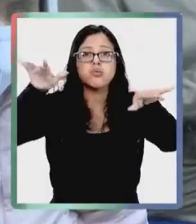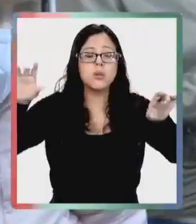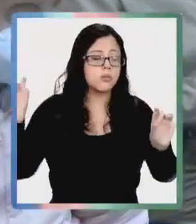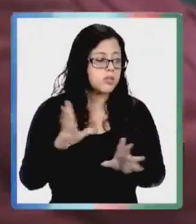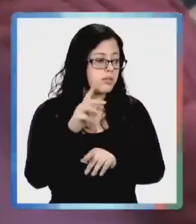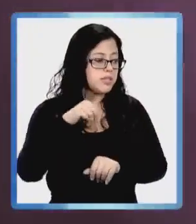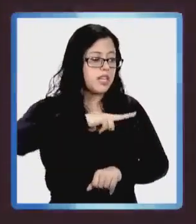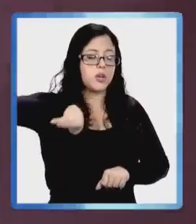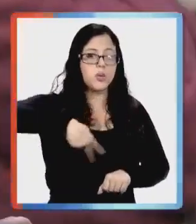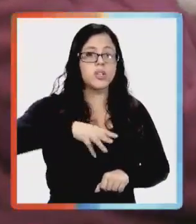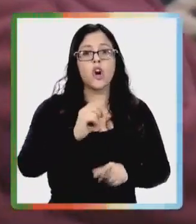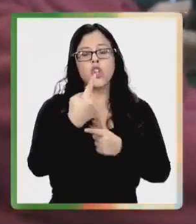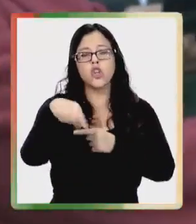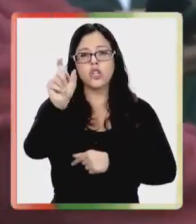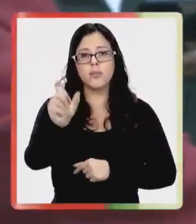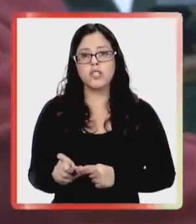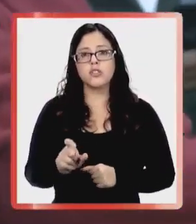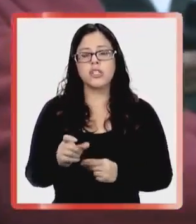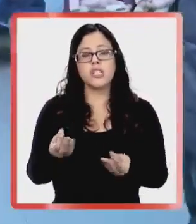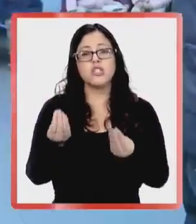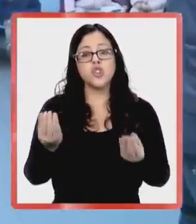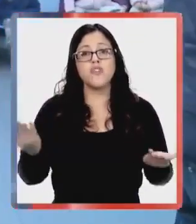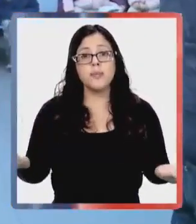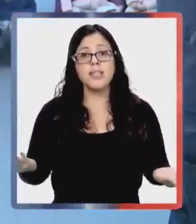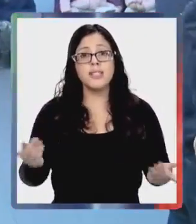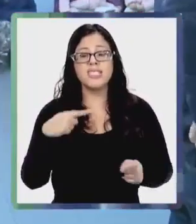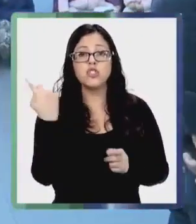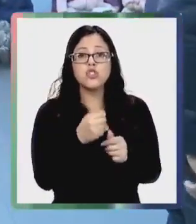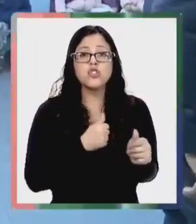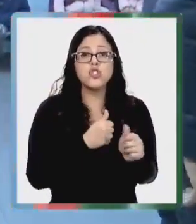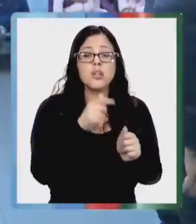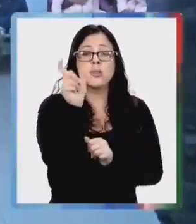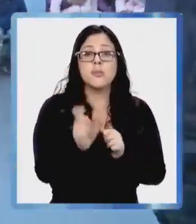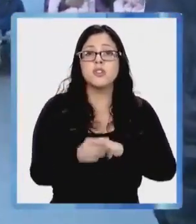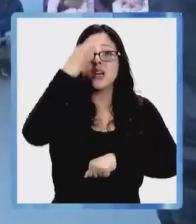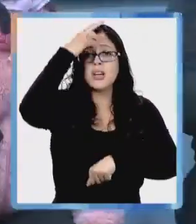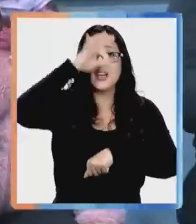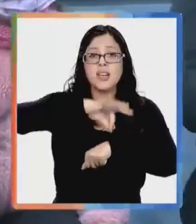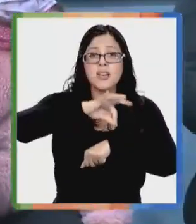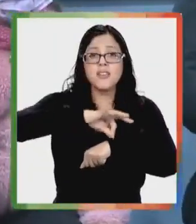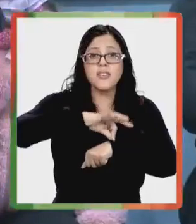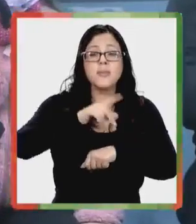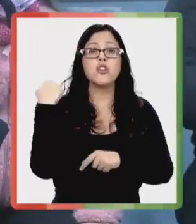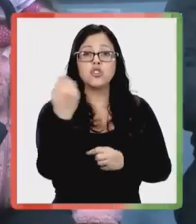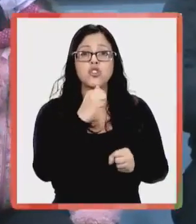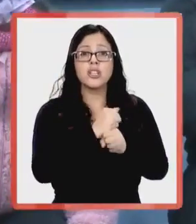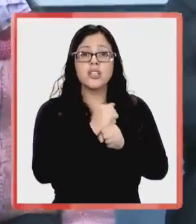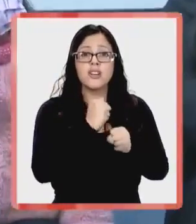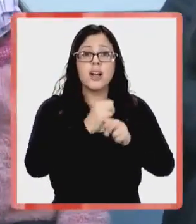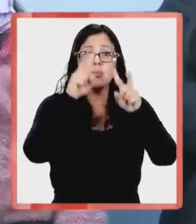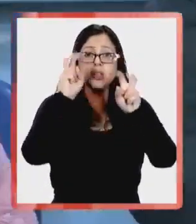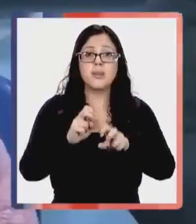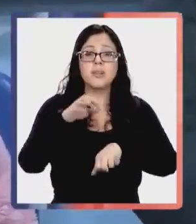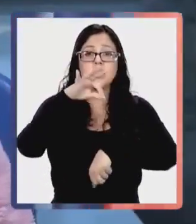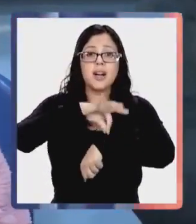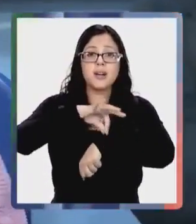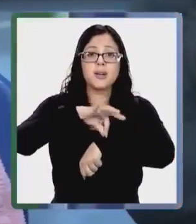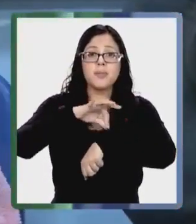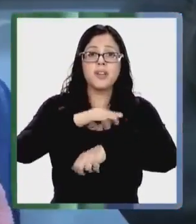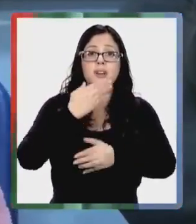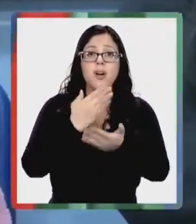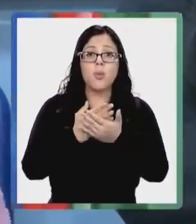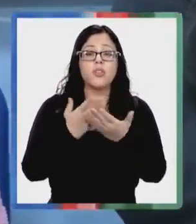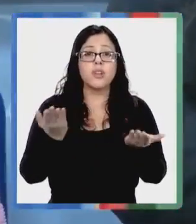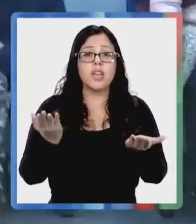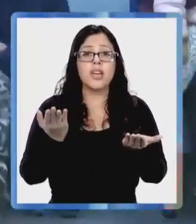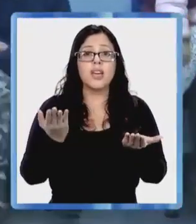aérea, ya sea de nosotros o de la otra persona. Por supuesto, si estamos cerca de un enfermo, especialmente nosotros que trabajamos en el área médica,